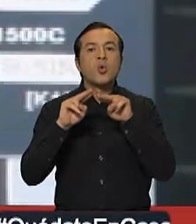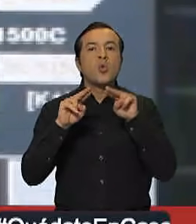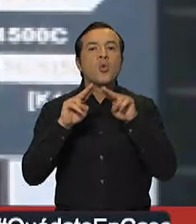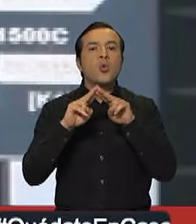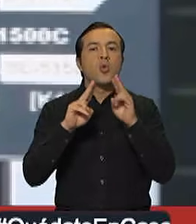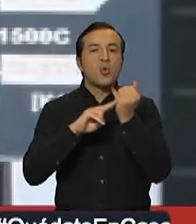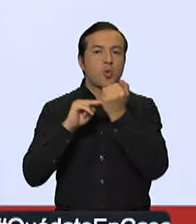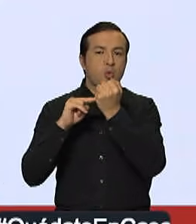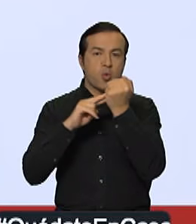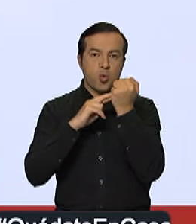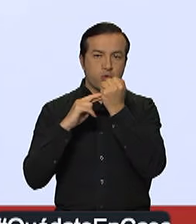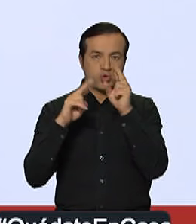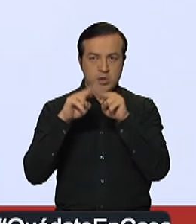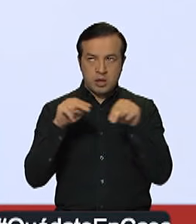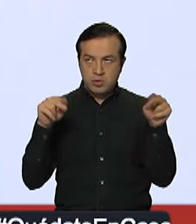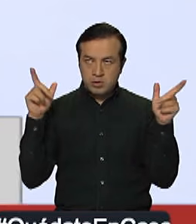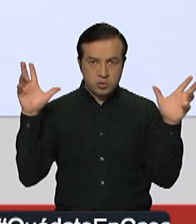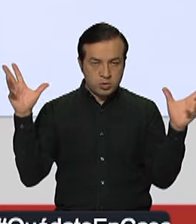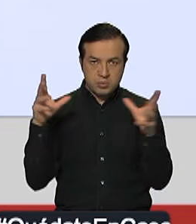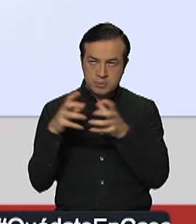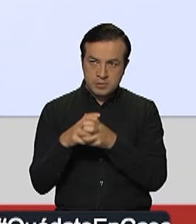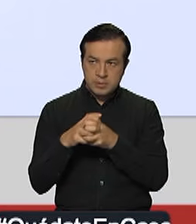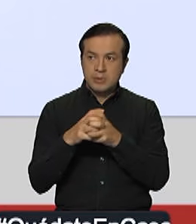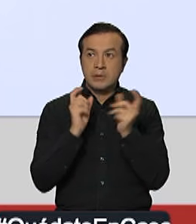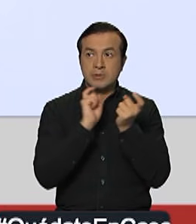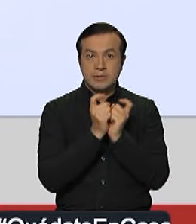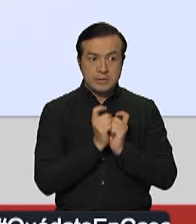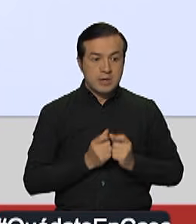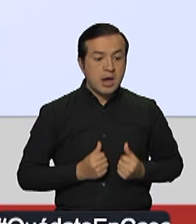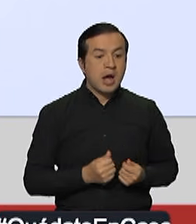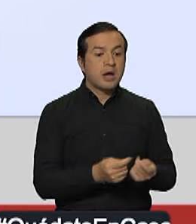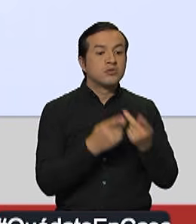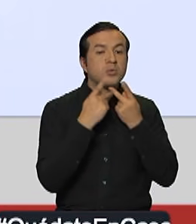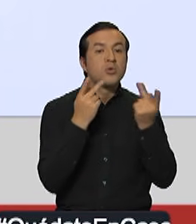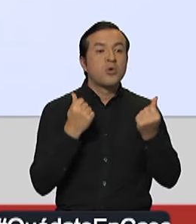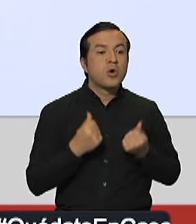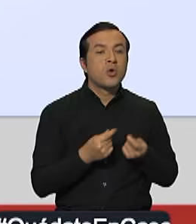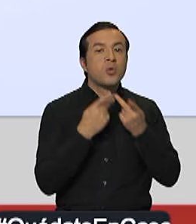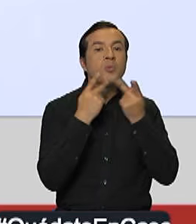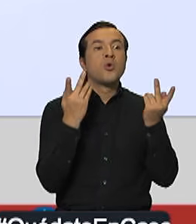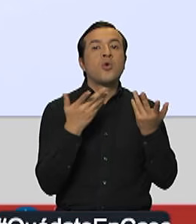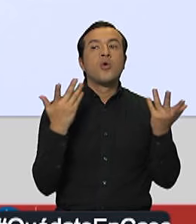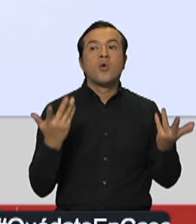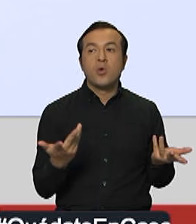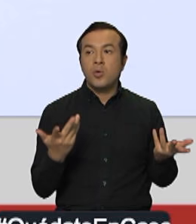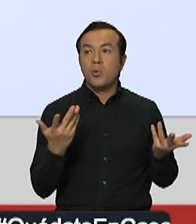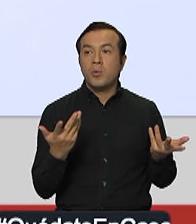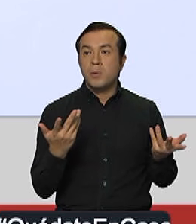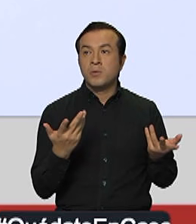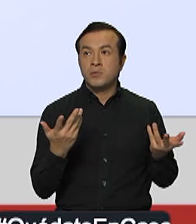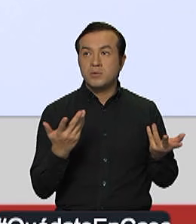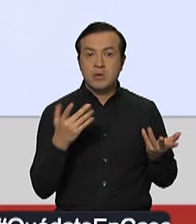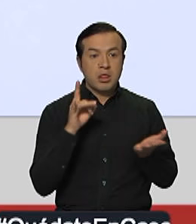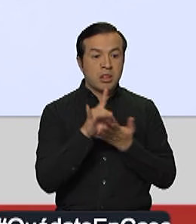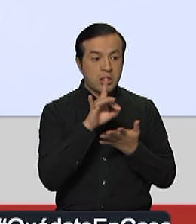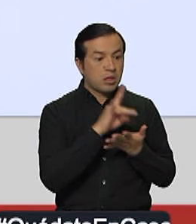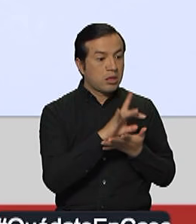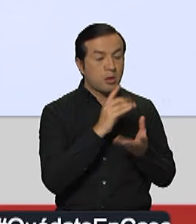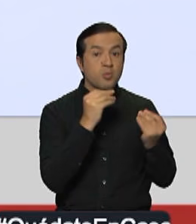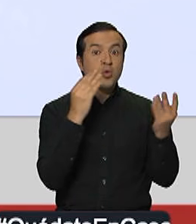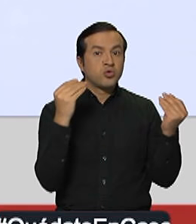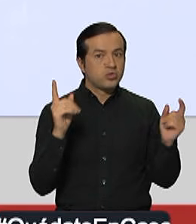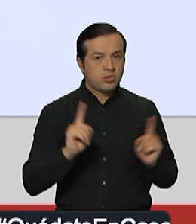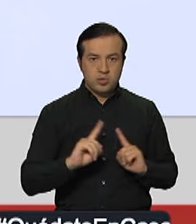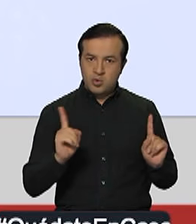No Renovables. No me gustaría un ajuste del gasto público a través de un número importantísimo de despidos, porque claramente